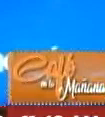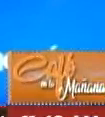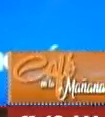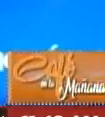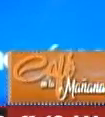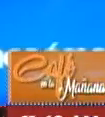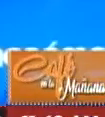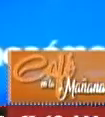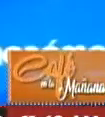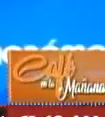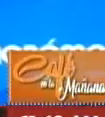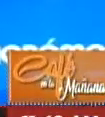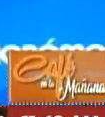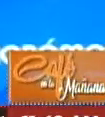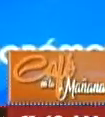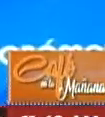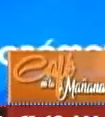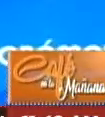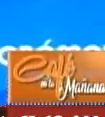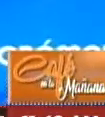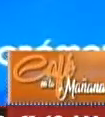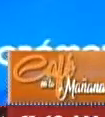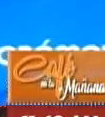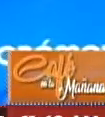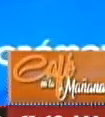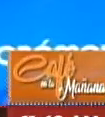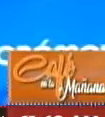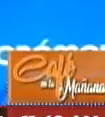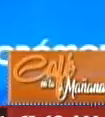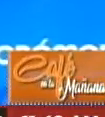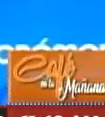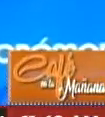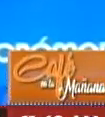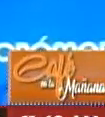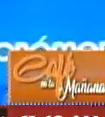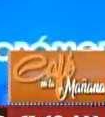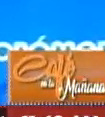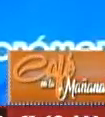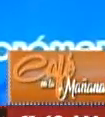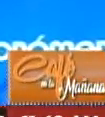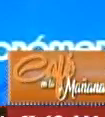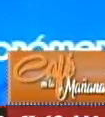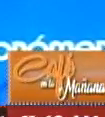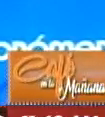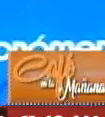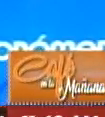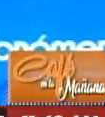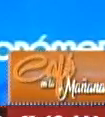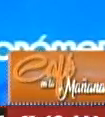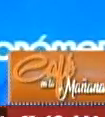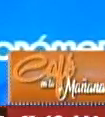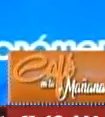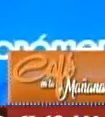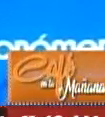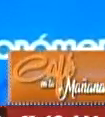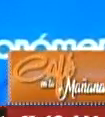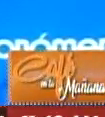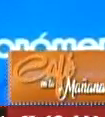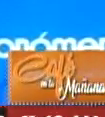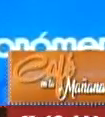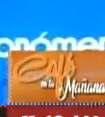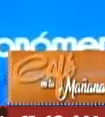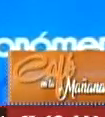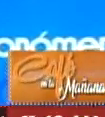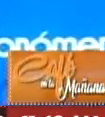Petróleo, El Aissami, quien en compañía del presidente de Pekiven, Pedro Tellechea, van a dar declaraciones importantes acerca de la